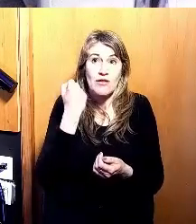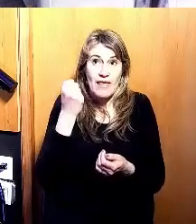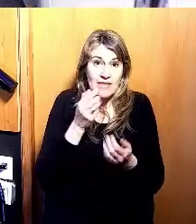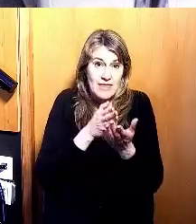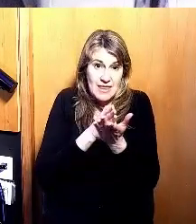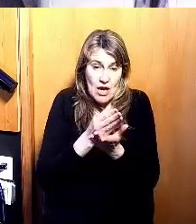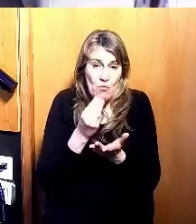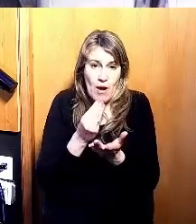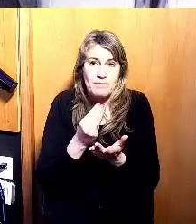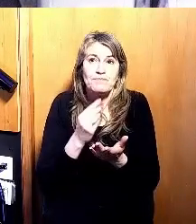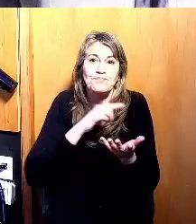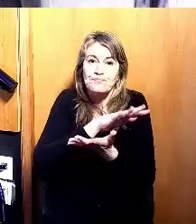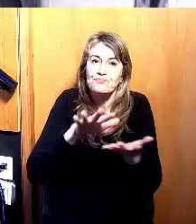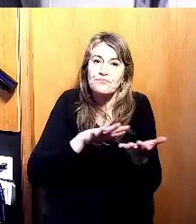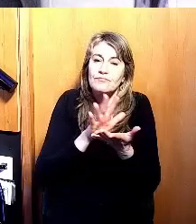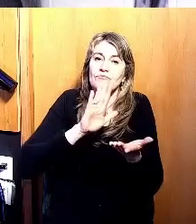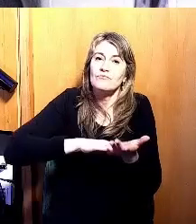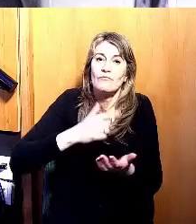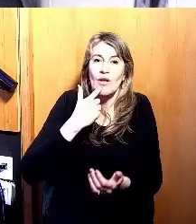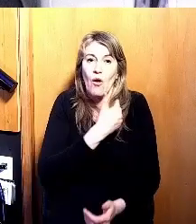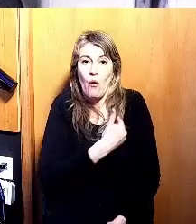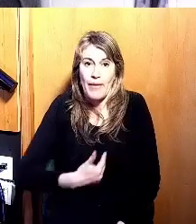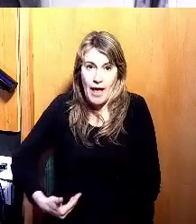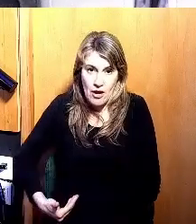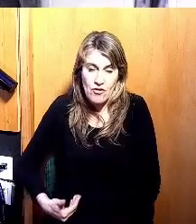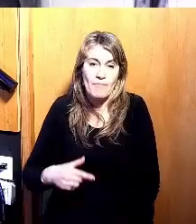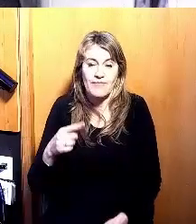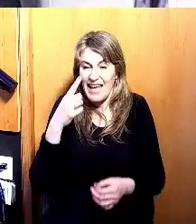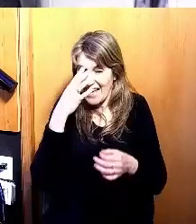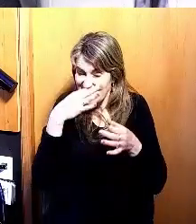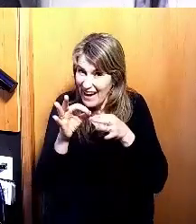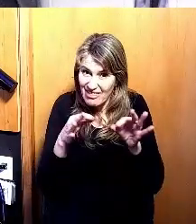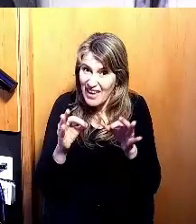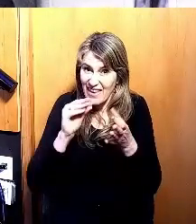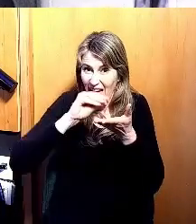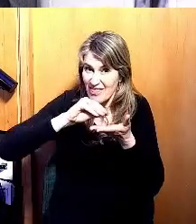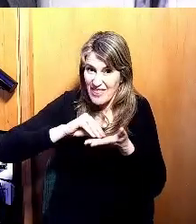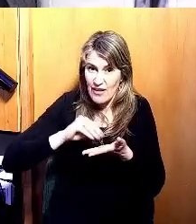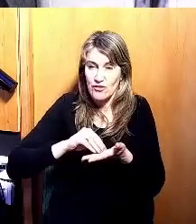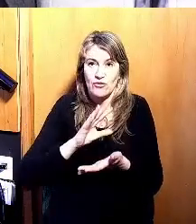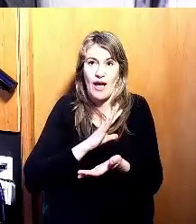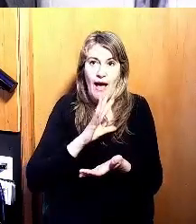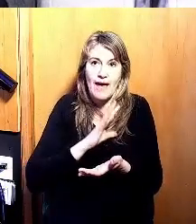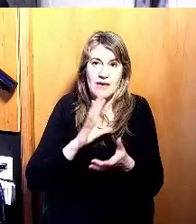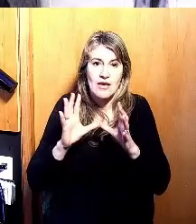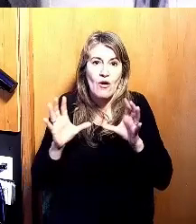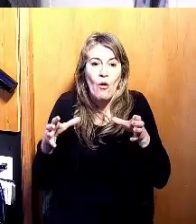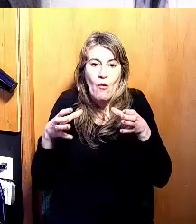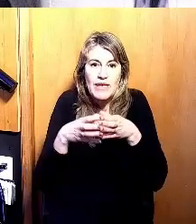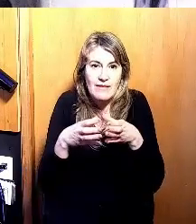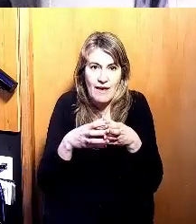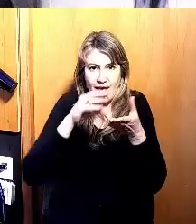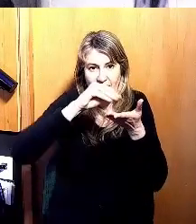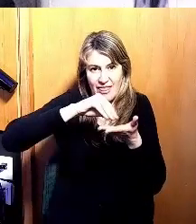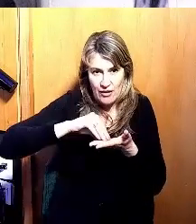destacar algunos. En el área de gobernanza, esta estrategia de datos se materializa a través de un comité de datos.